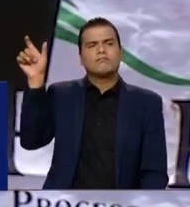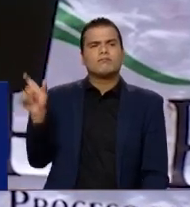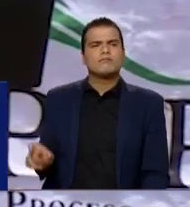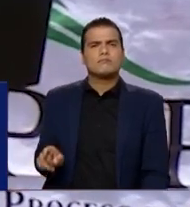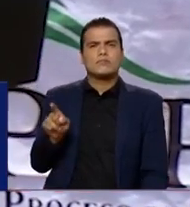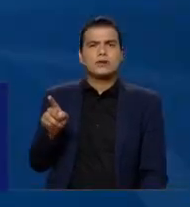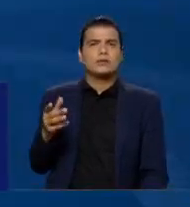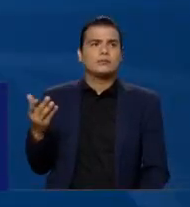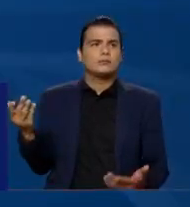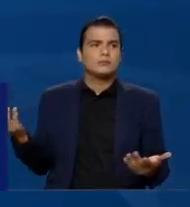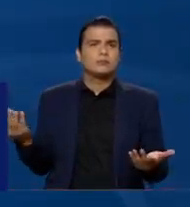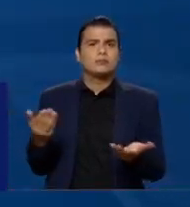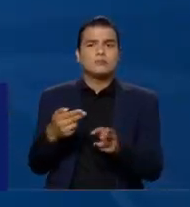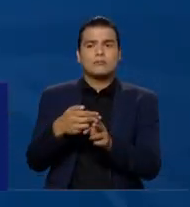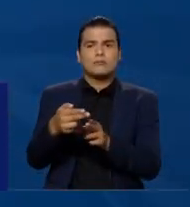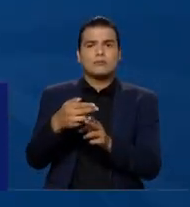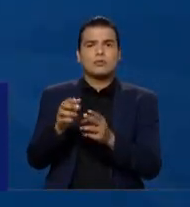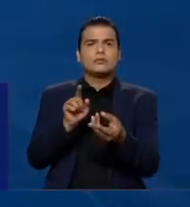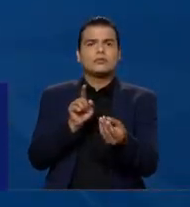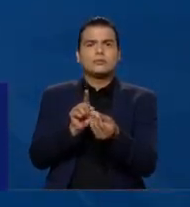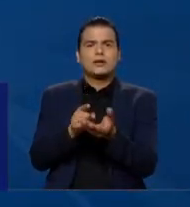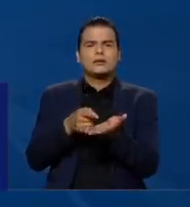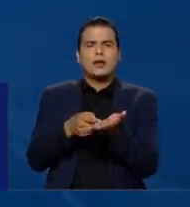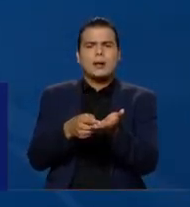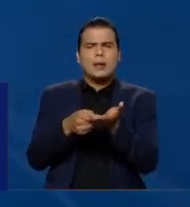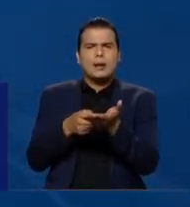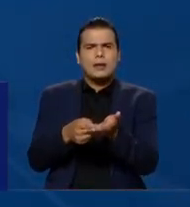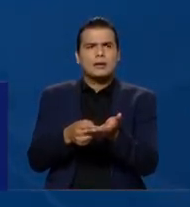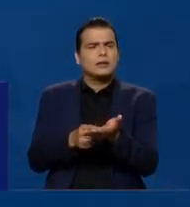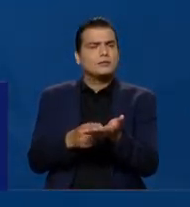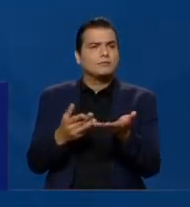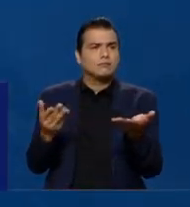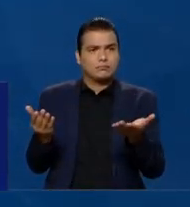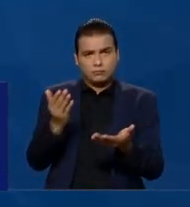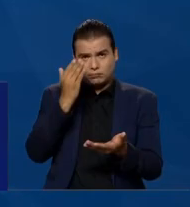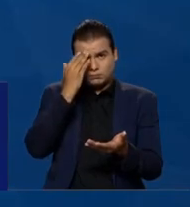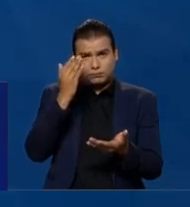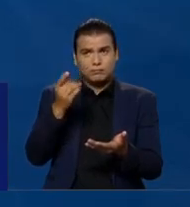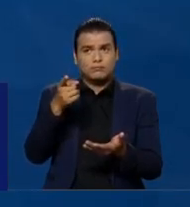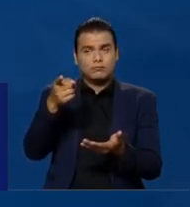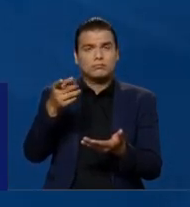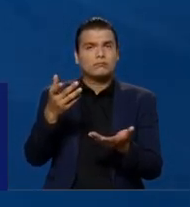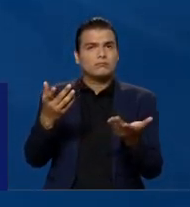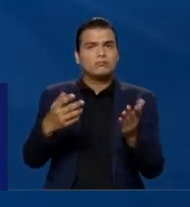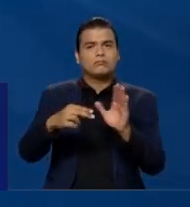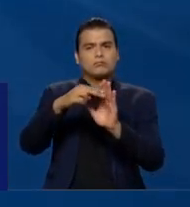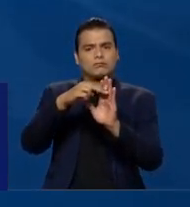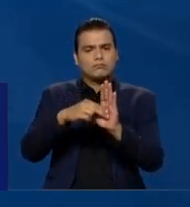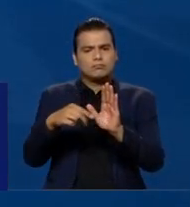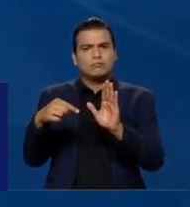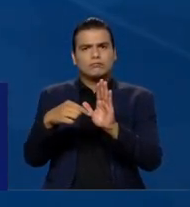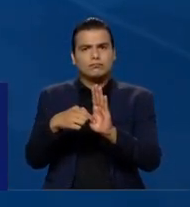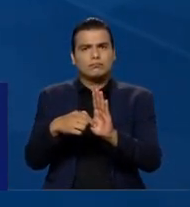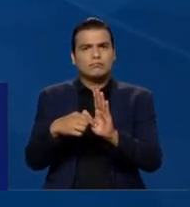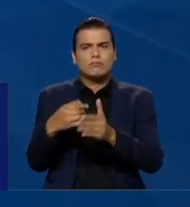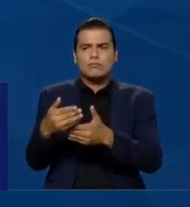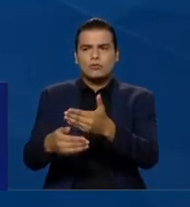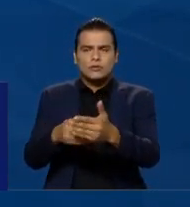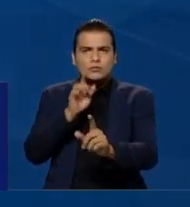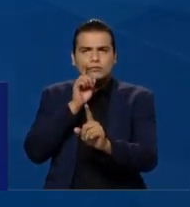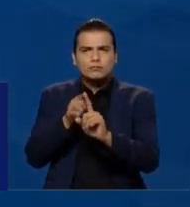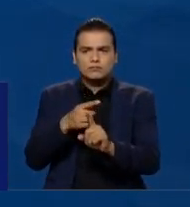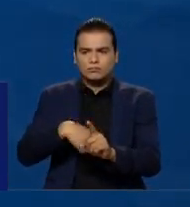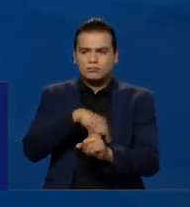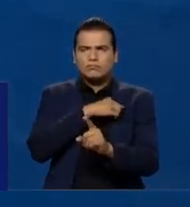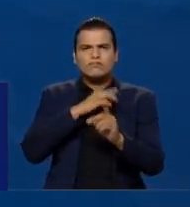nos encontremos prontamente en un espacio de diálogo en el marco de las garantías políticas y jurídicas para nuestros